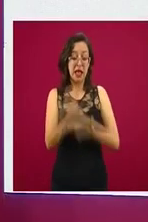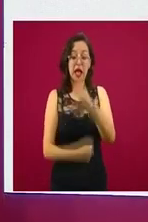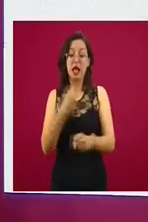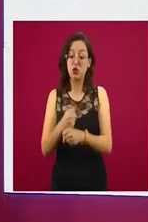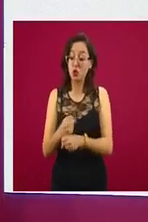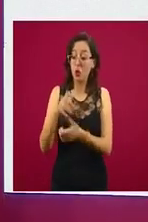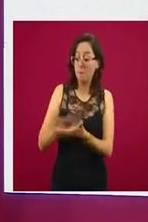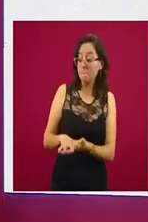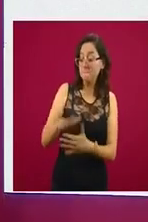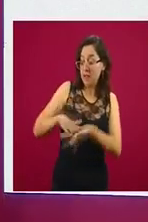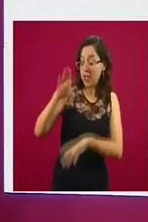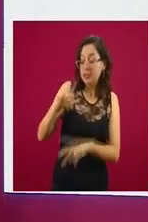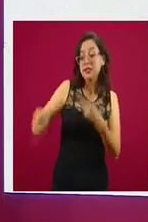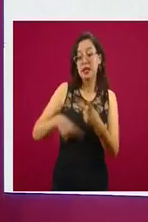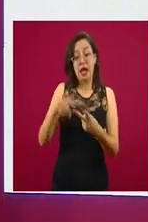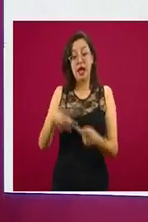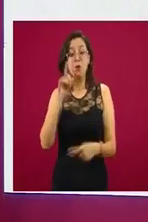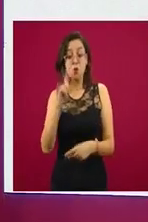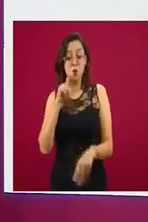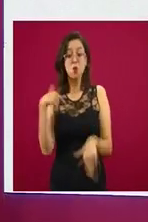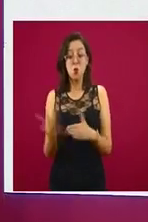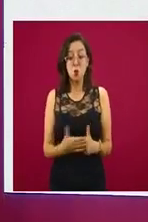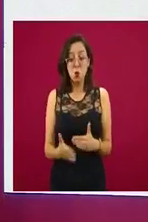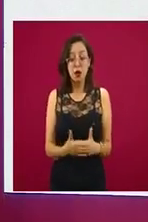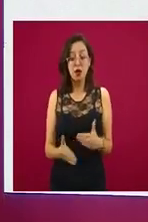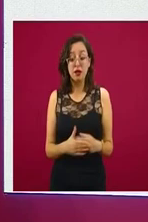las embarazadas y las personas que tienen